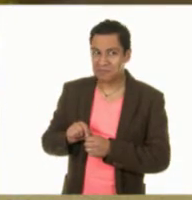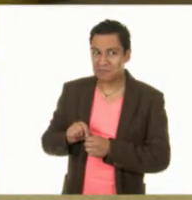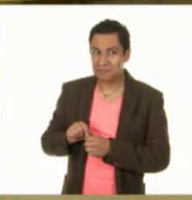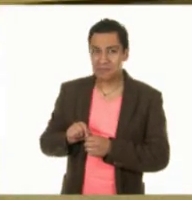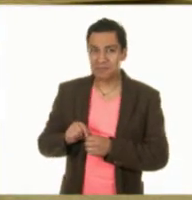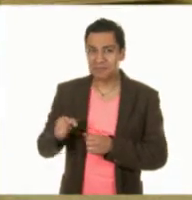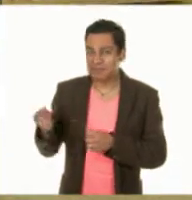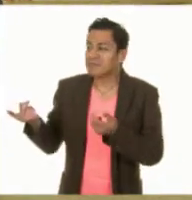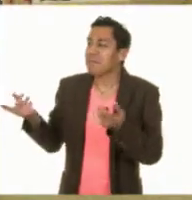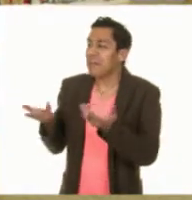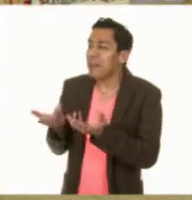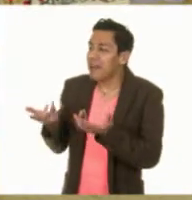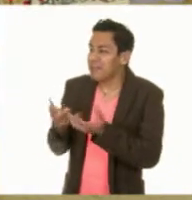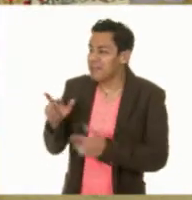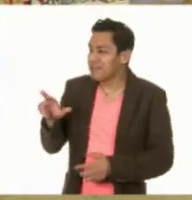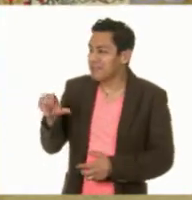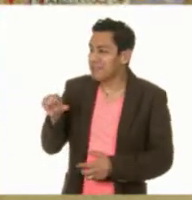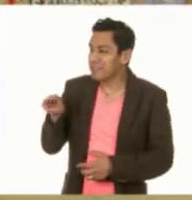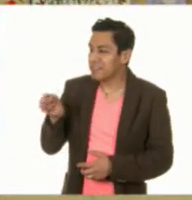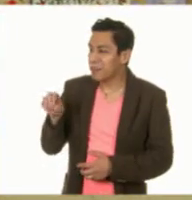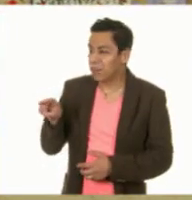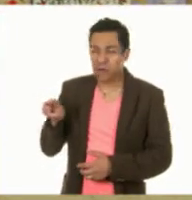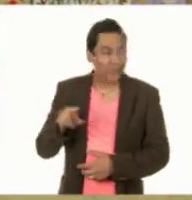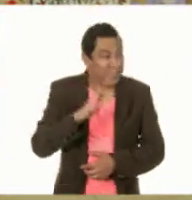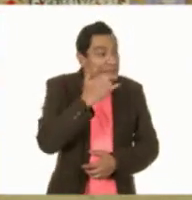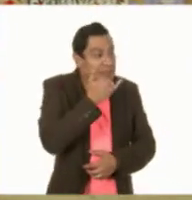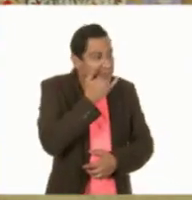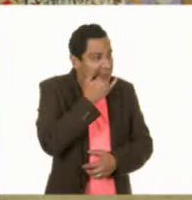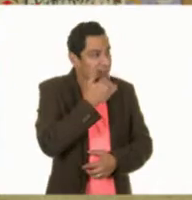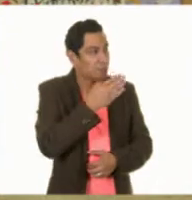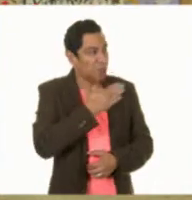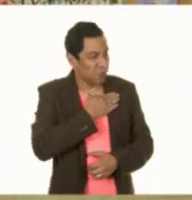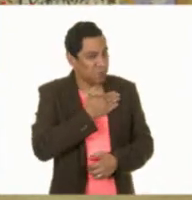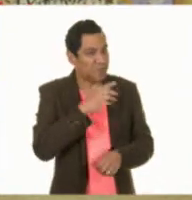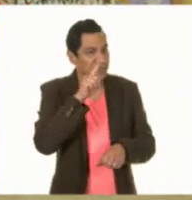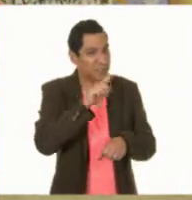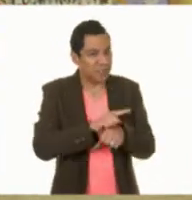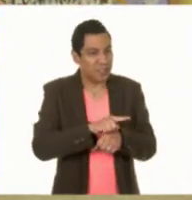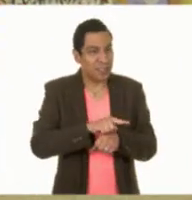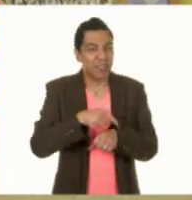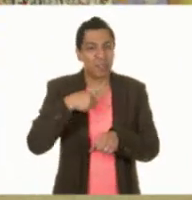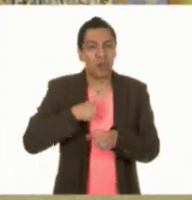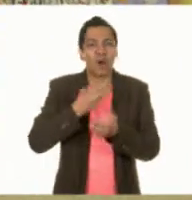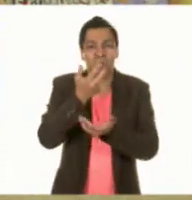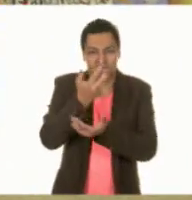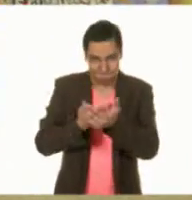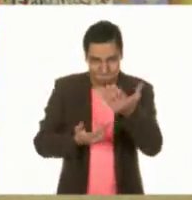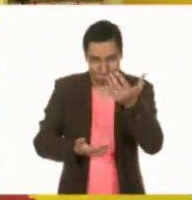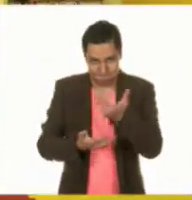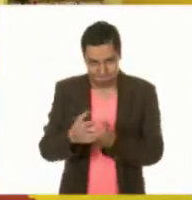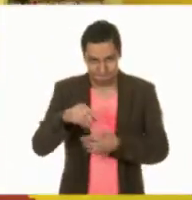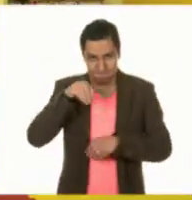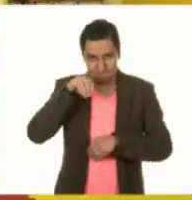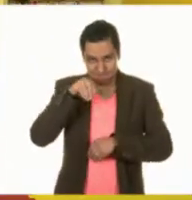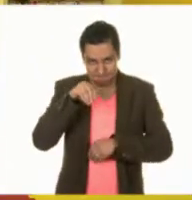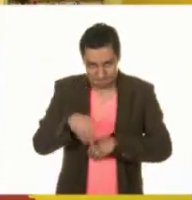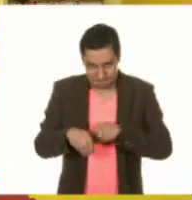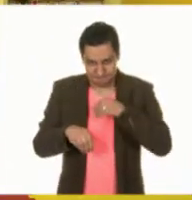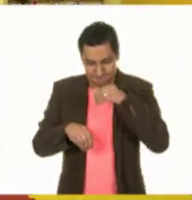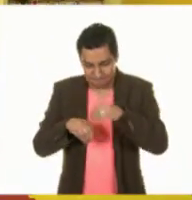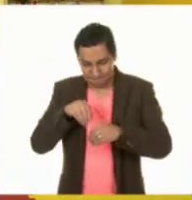Ramón, ¿qué estás haciendo? Hola, buenos días, Adriana. Estoy realizando una gran creación.